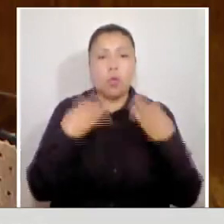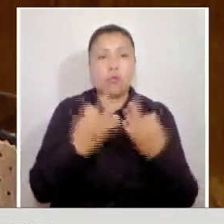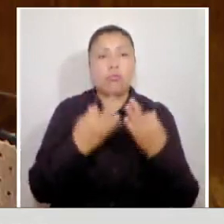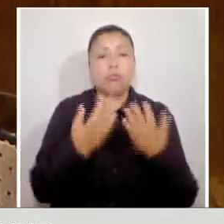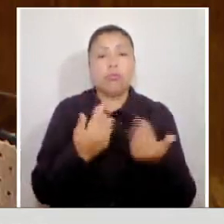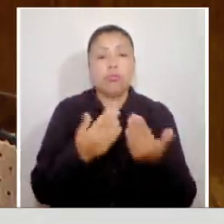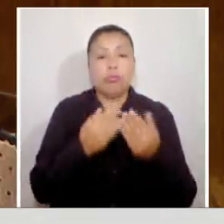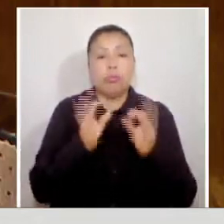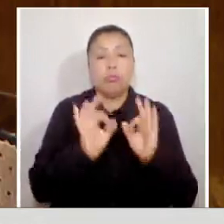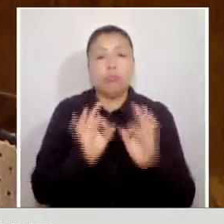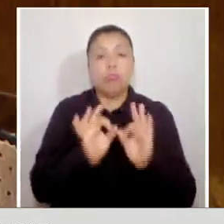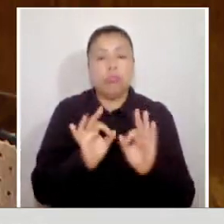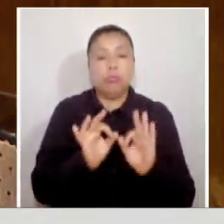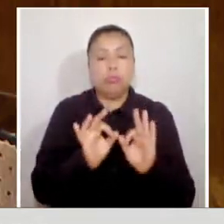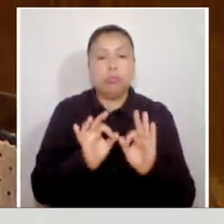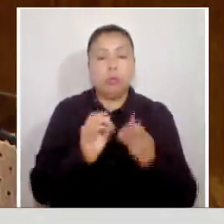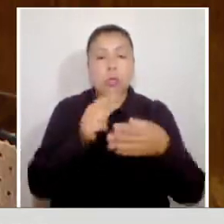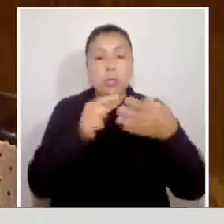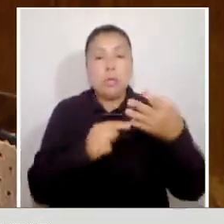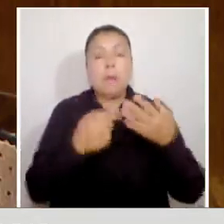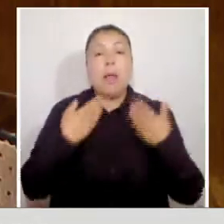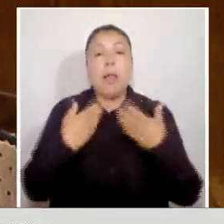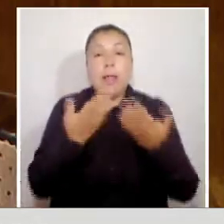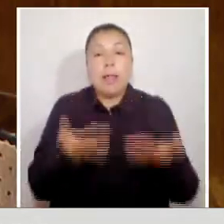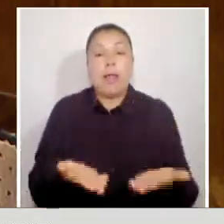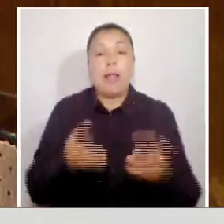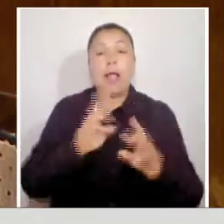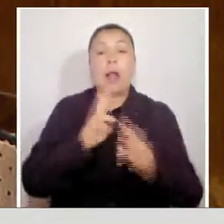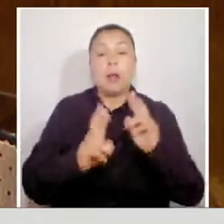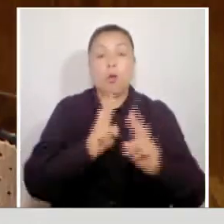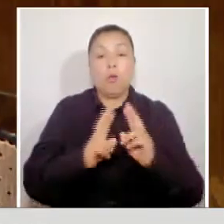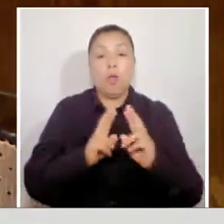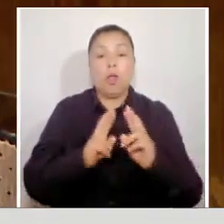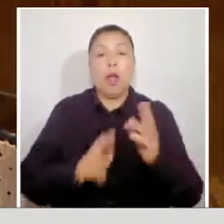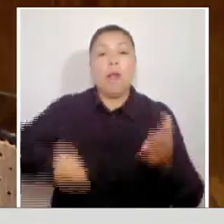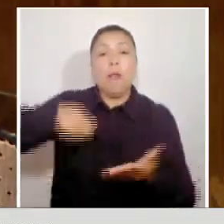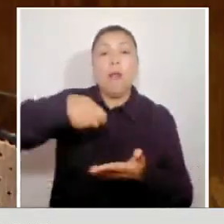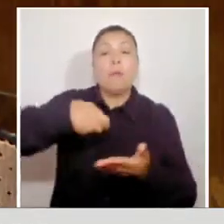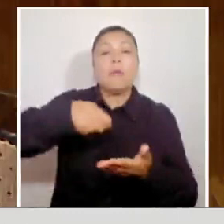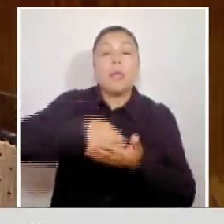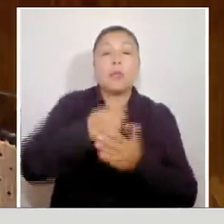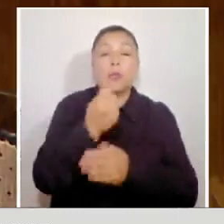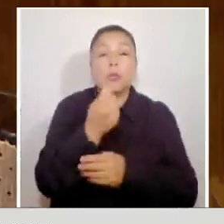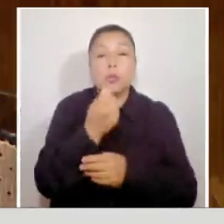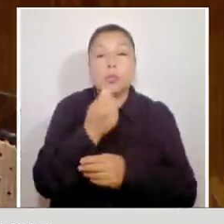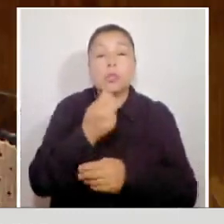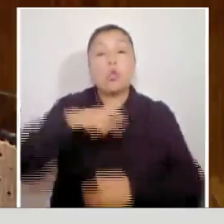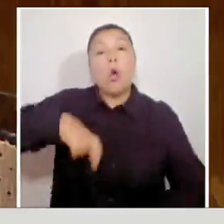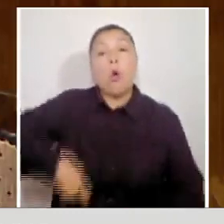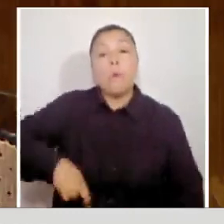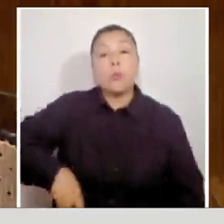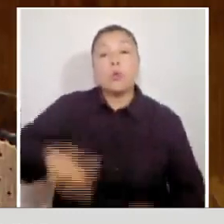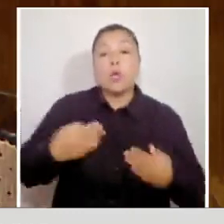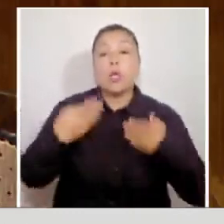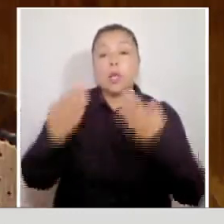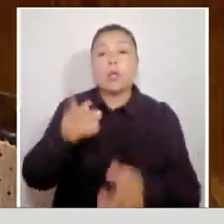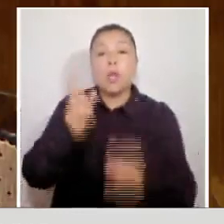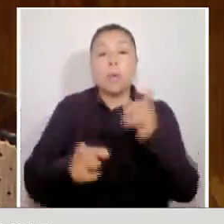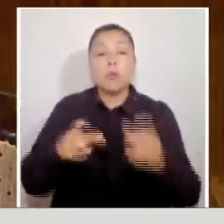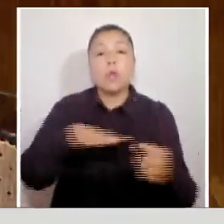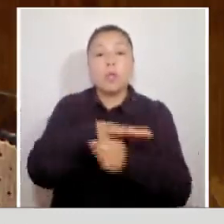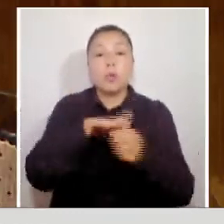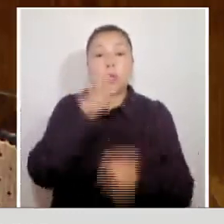o modificar Los criterios para el otorgamiento o renovación de subsidios y o pensiones que el estado concede a las personas en situación de